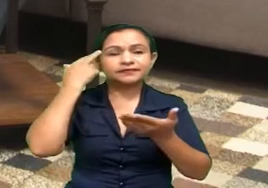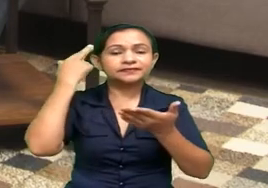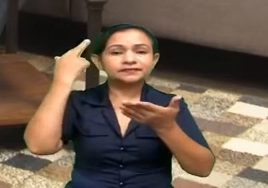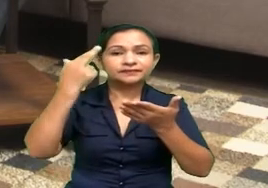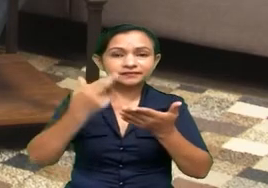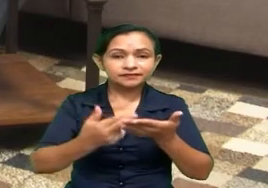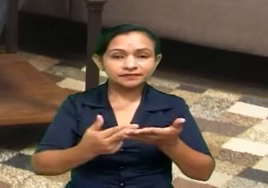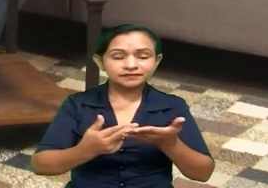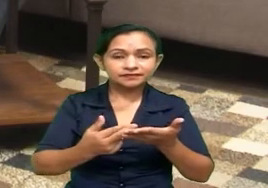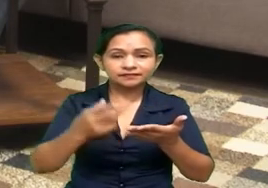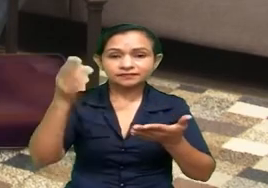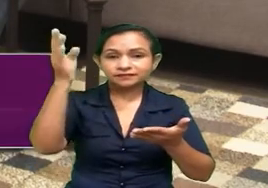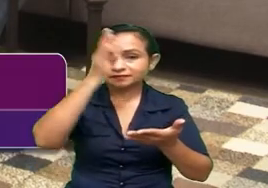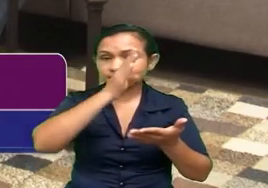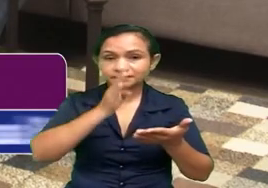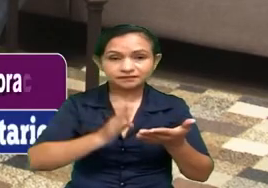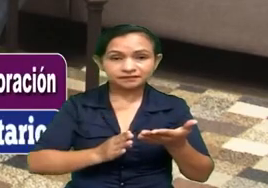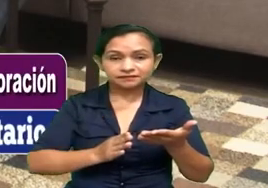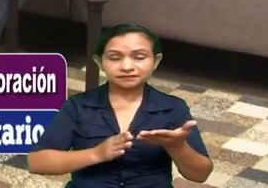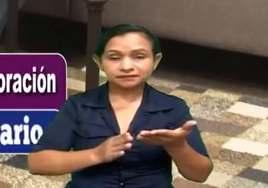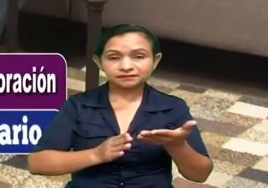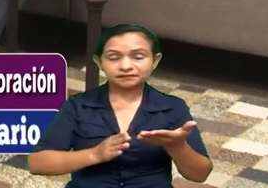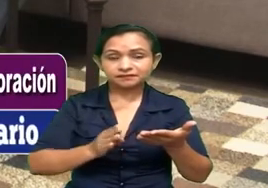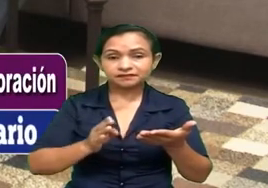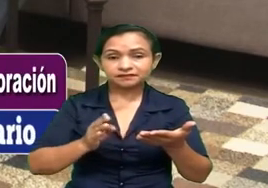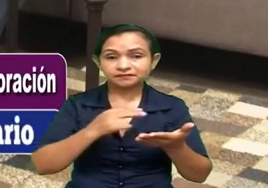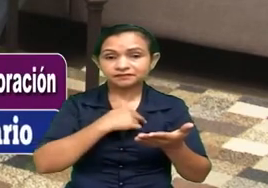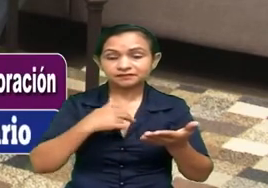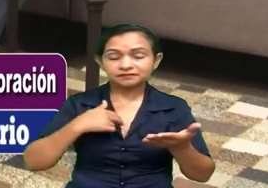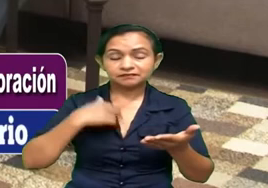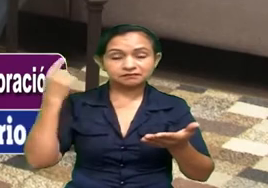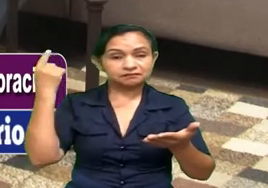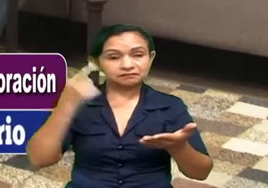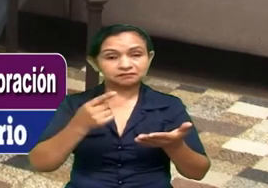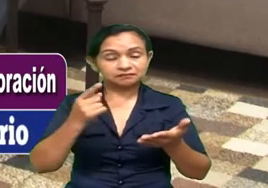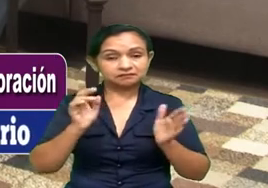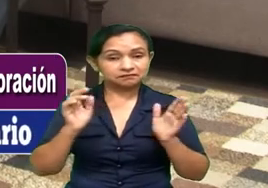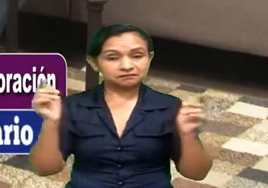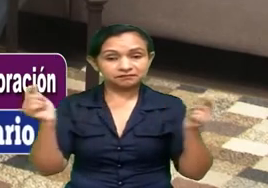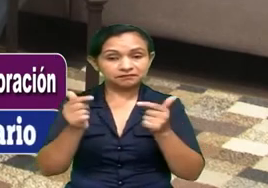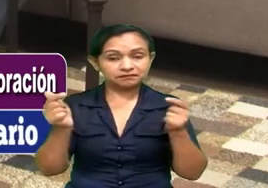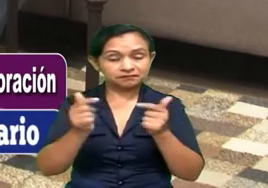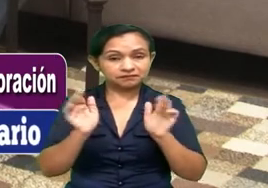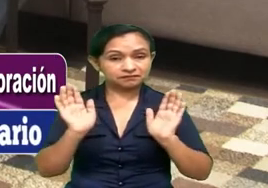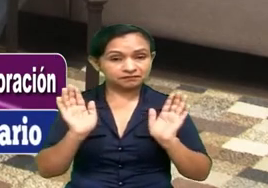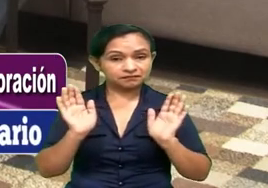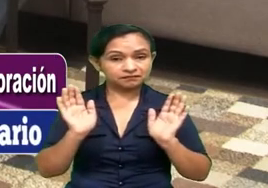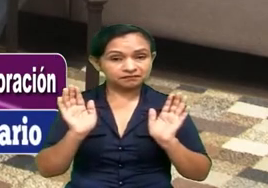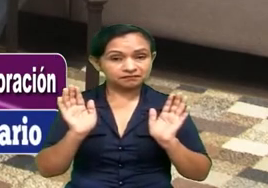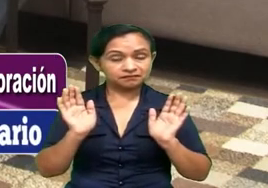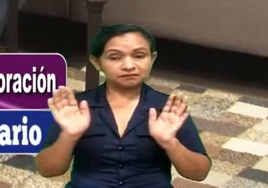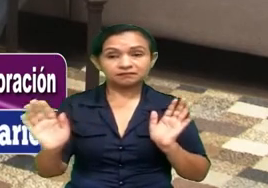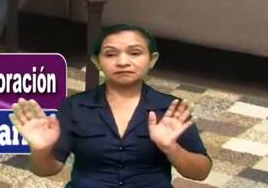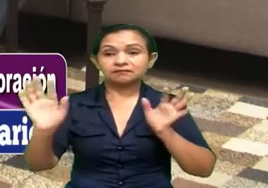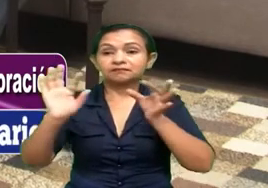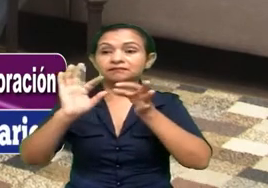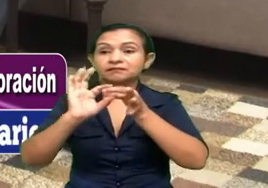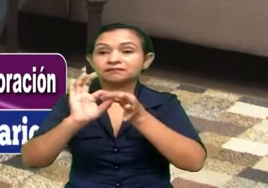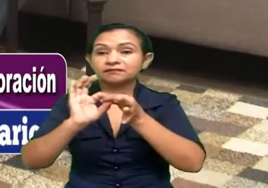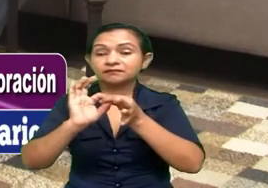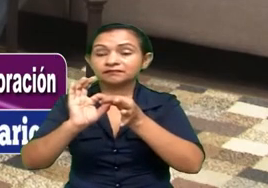que nunca a William Walker lo hubieran acusado de crímenes de guerra, porque era parte